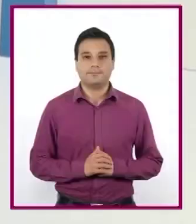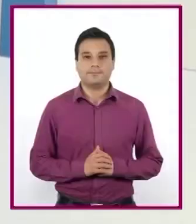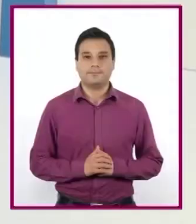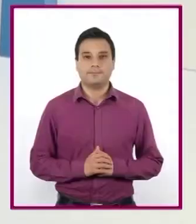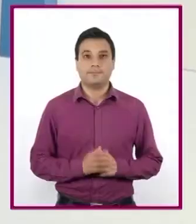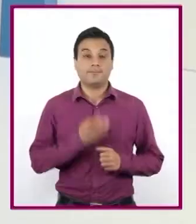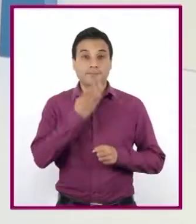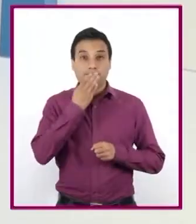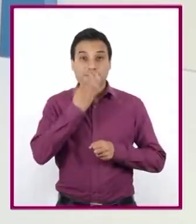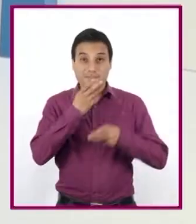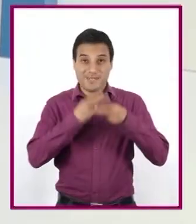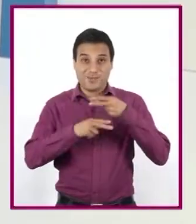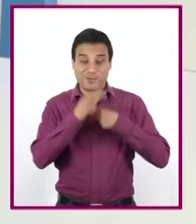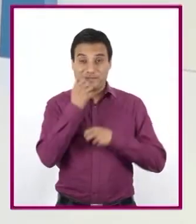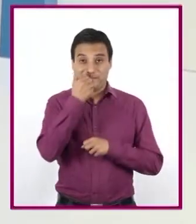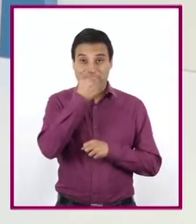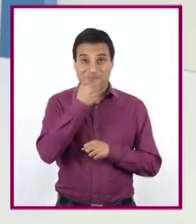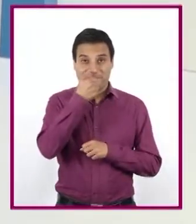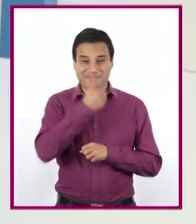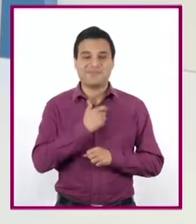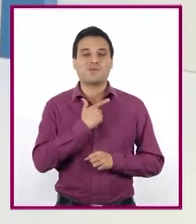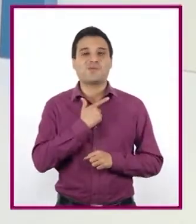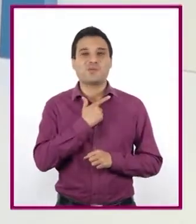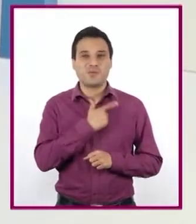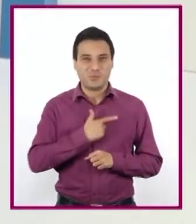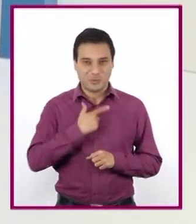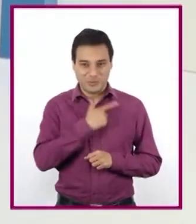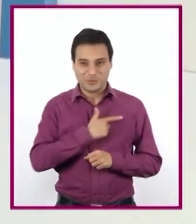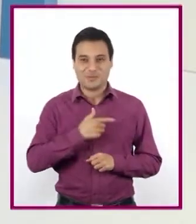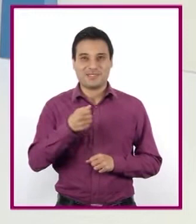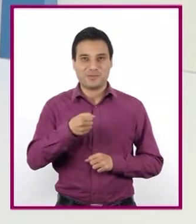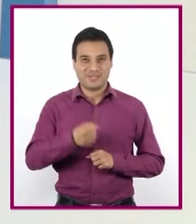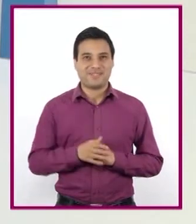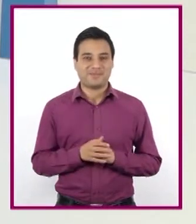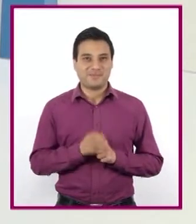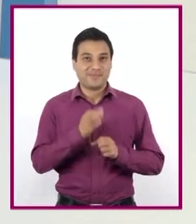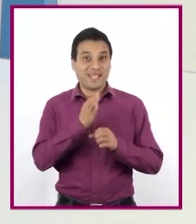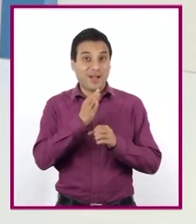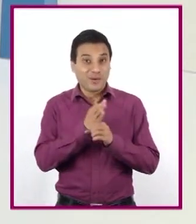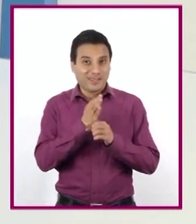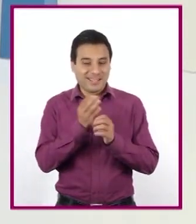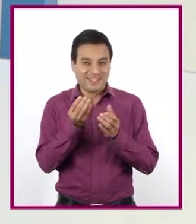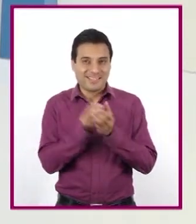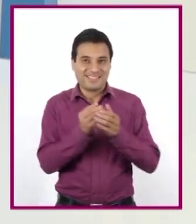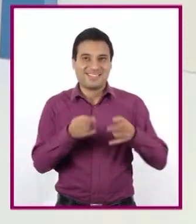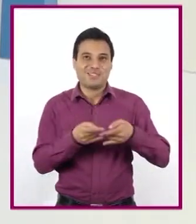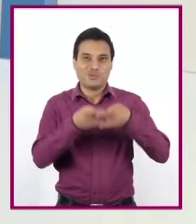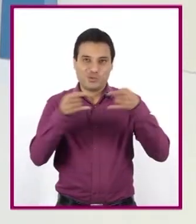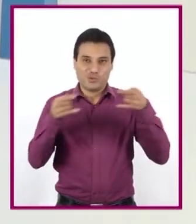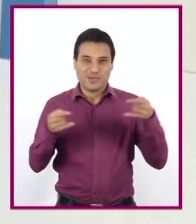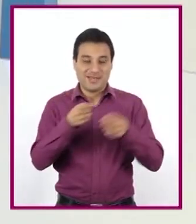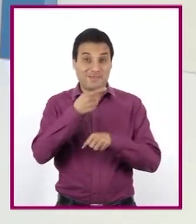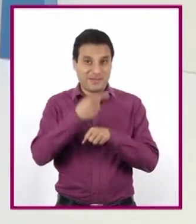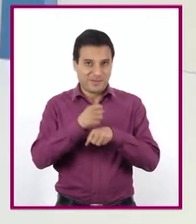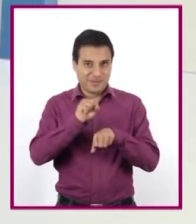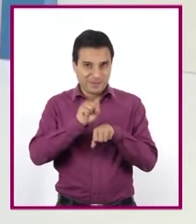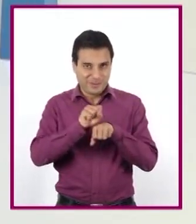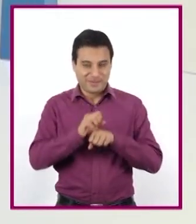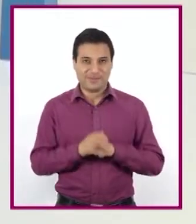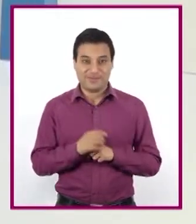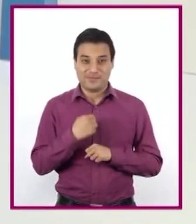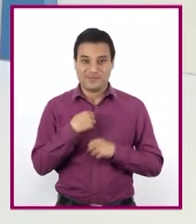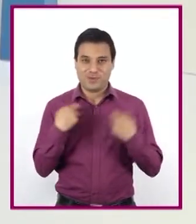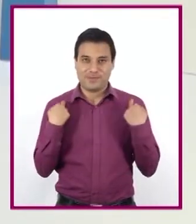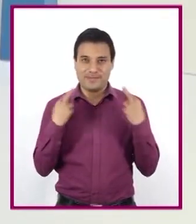Bienvenidas y bienvenidos. Qué gusto saludarles en una sesión más de Historia de Primer Grado. Soy la profesora María del